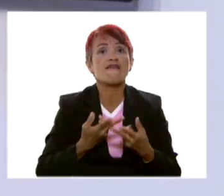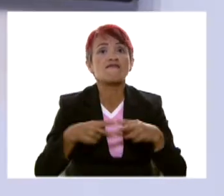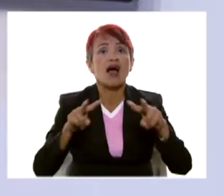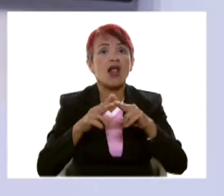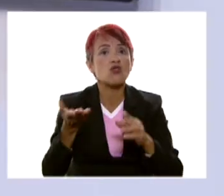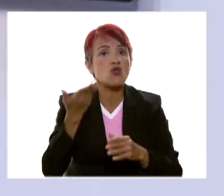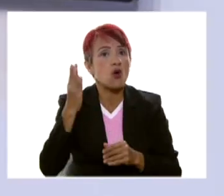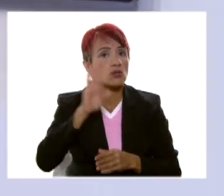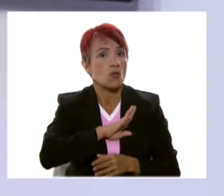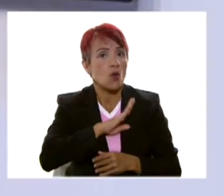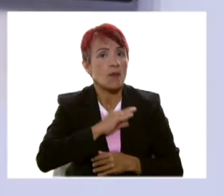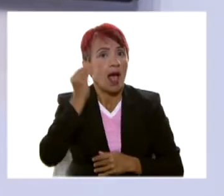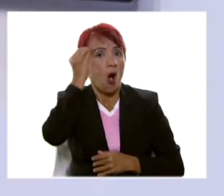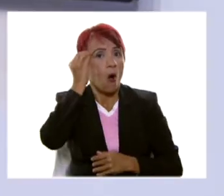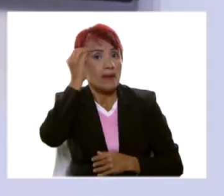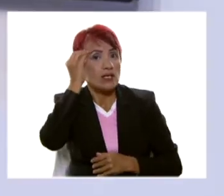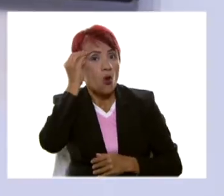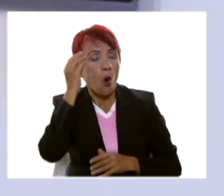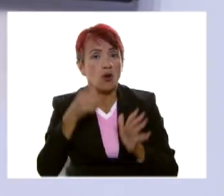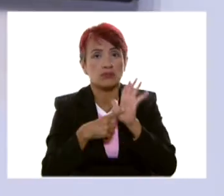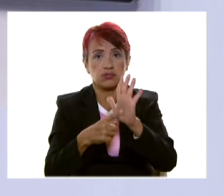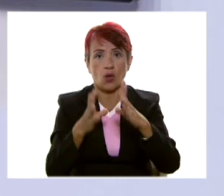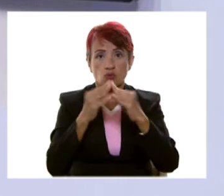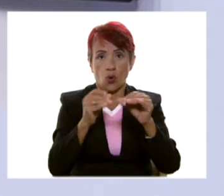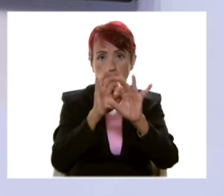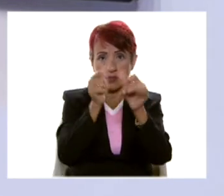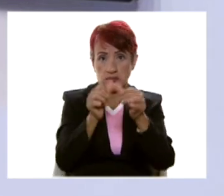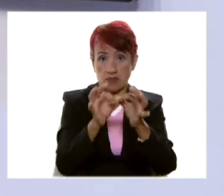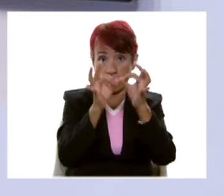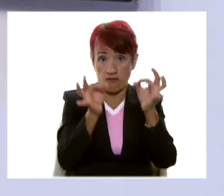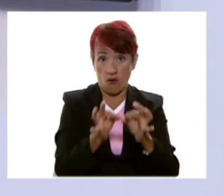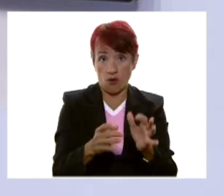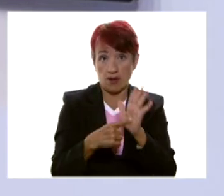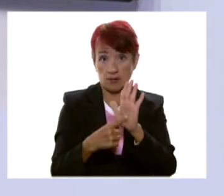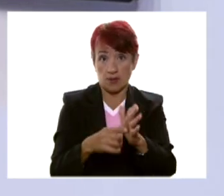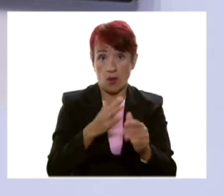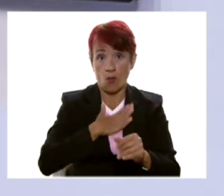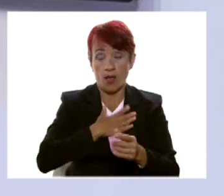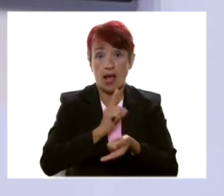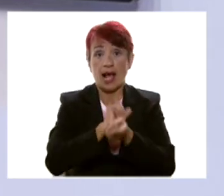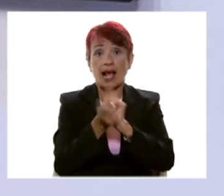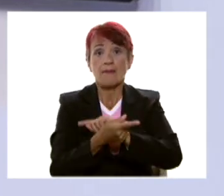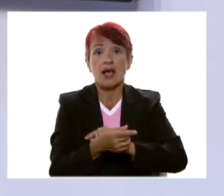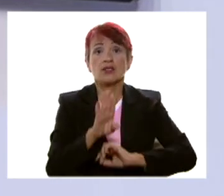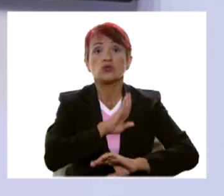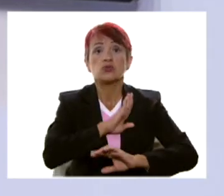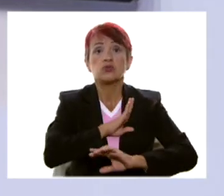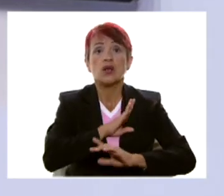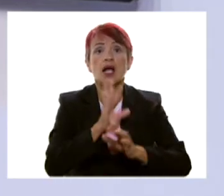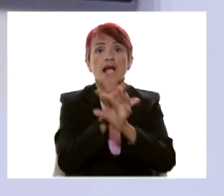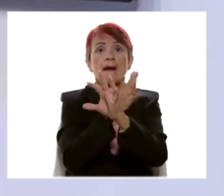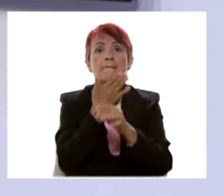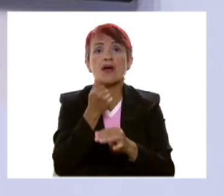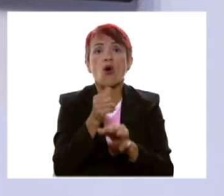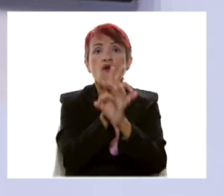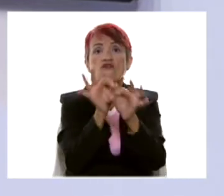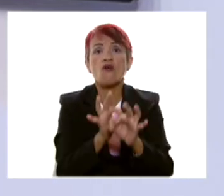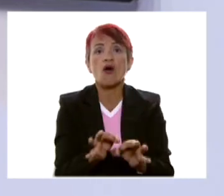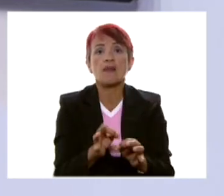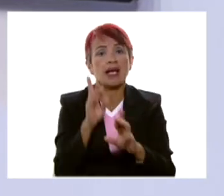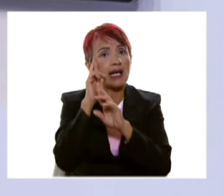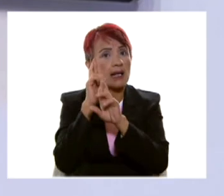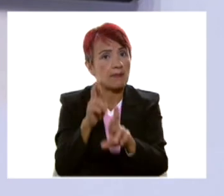que ellos piensan y que a través de las imágenes y videos que le podamos mostrar, ellos pueden cambiar sus perspectivas y de igual forma eso también hay